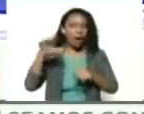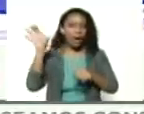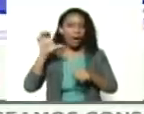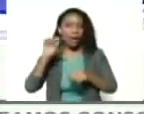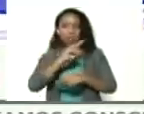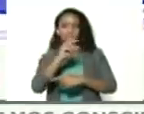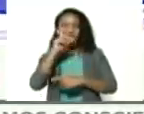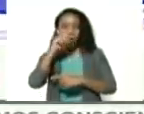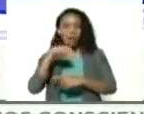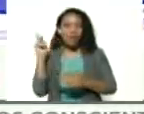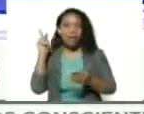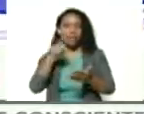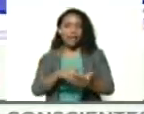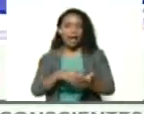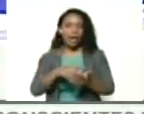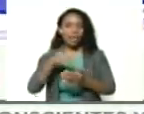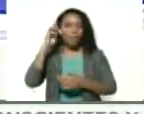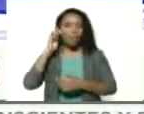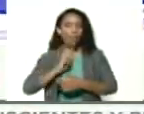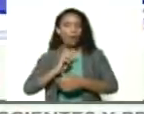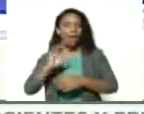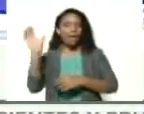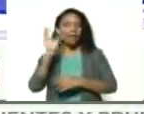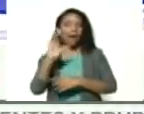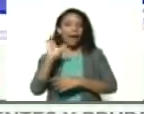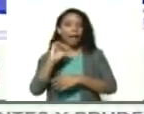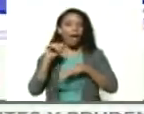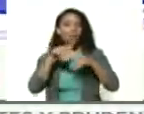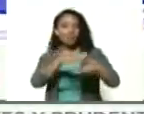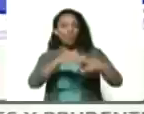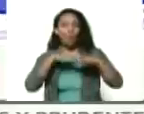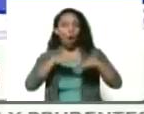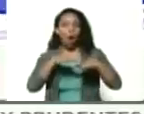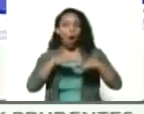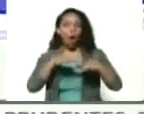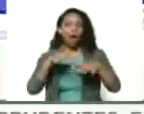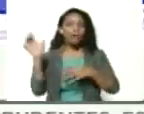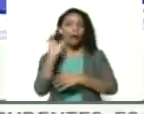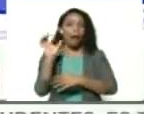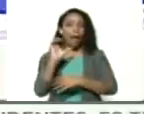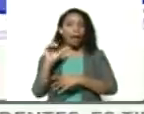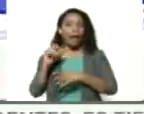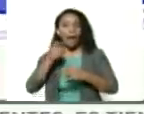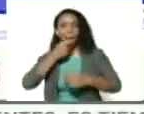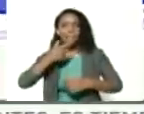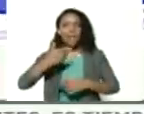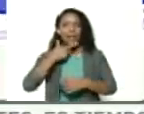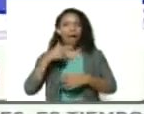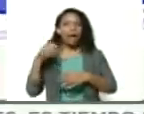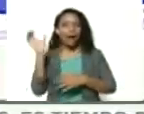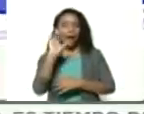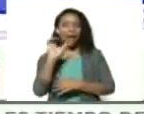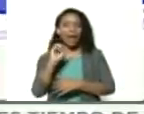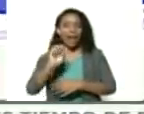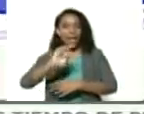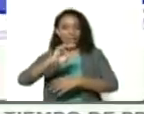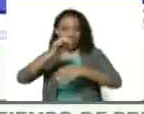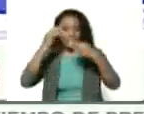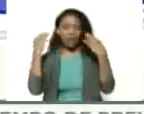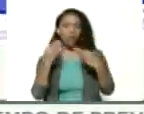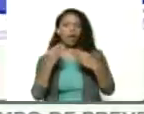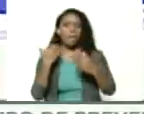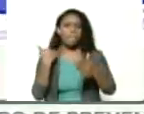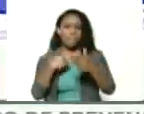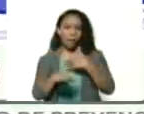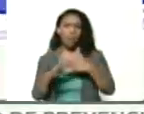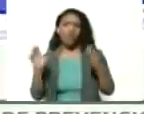200 años de la llegada de Bolívar. Caracas la patriota, Caracas la bella, Caracas la segura. Vamos con